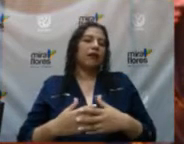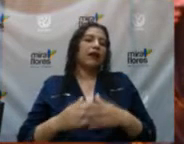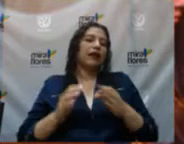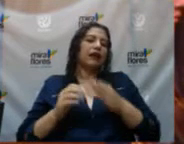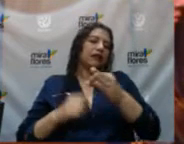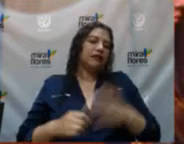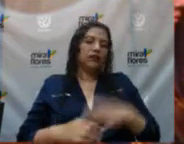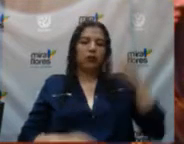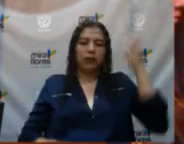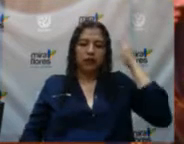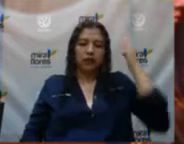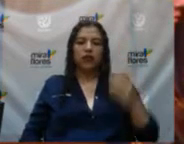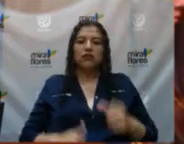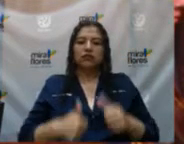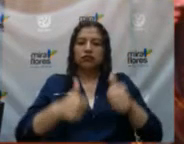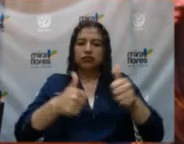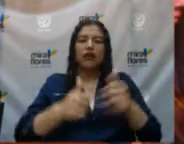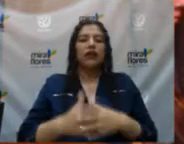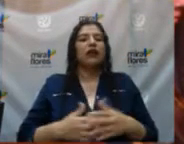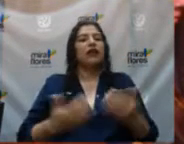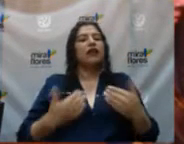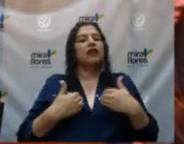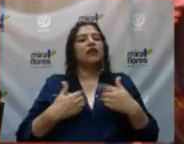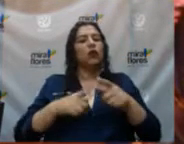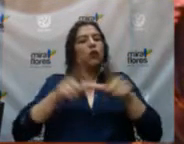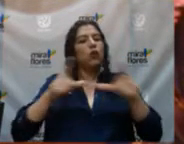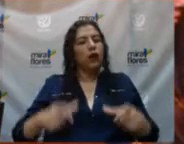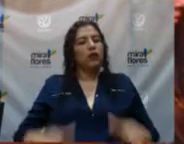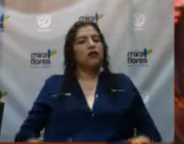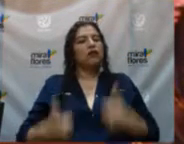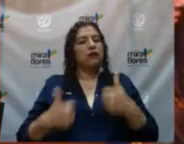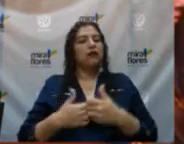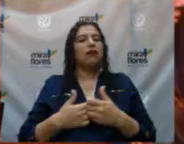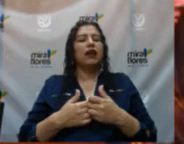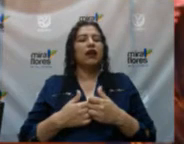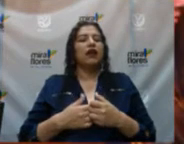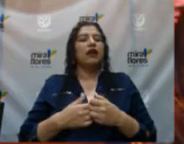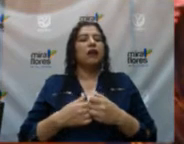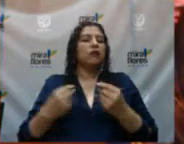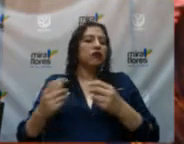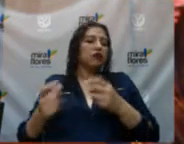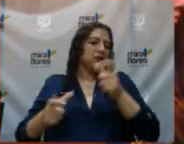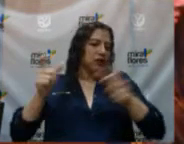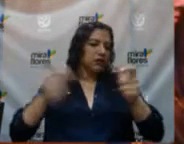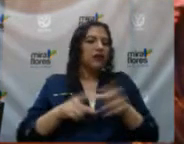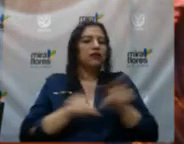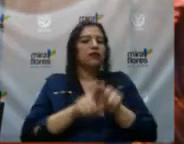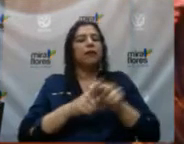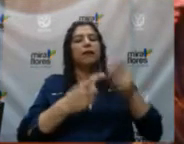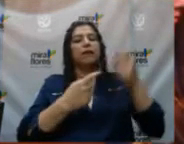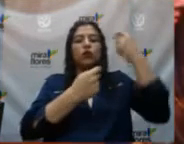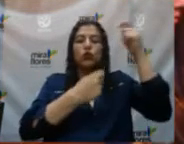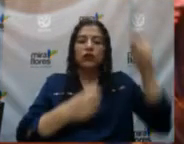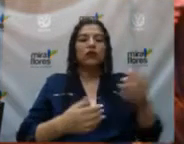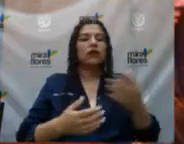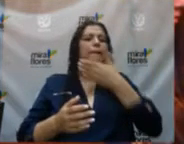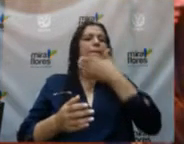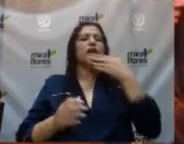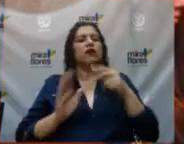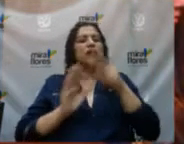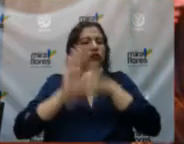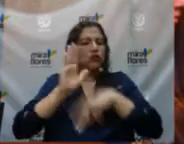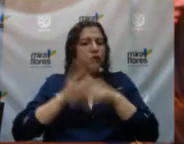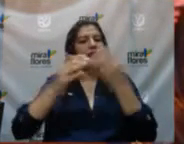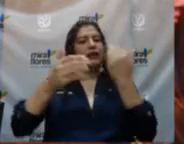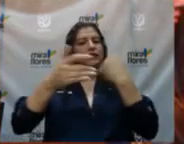Miraflores, consolidándolo como un distrito residencial, turístico y comercial, con las mejores normas en